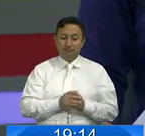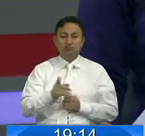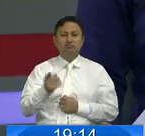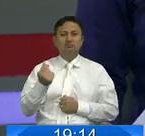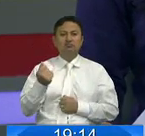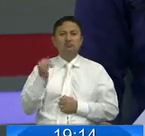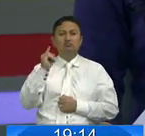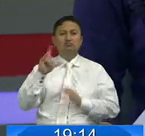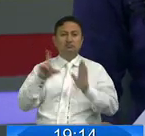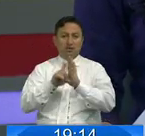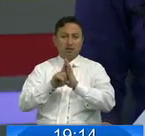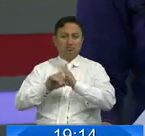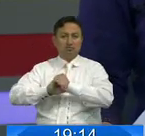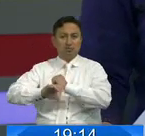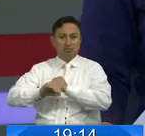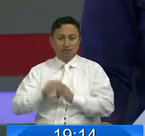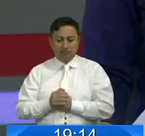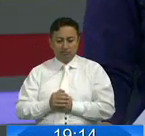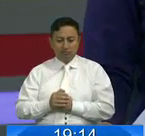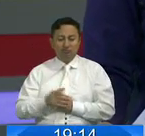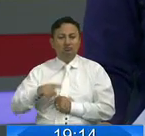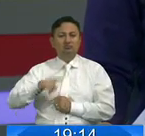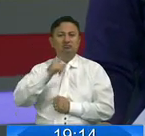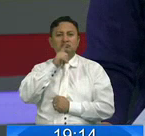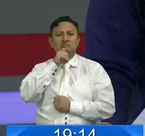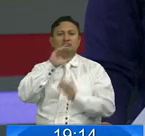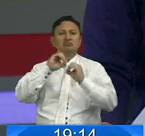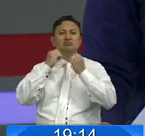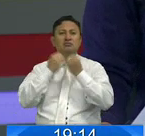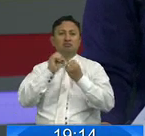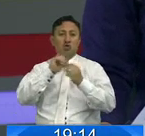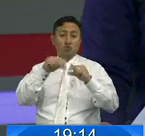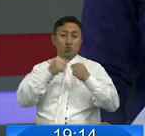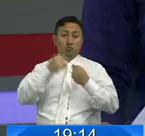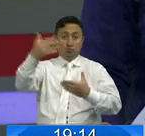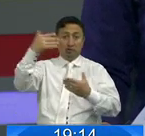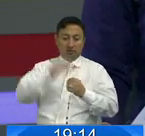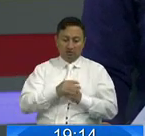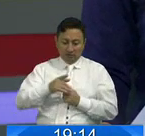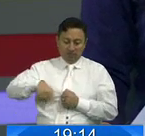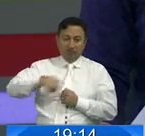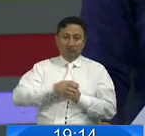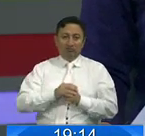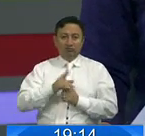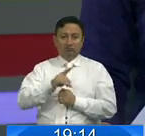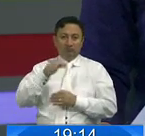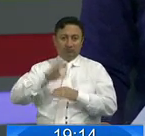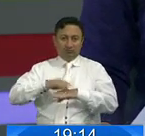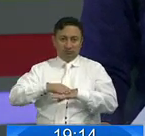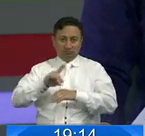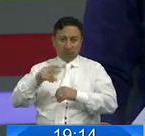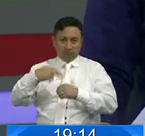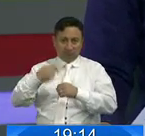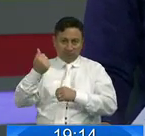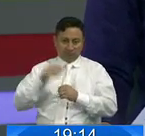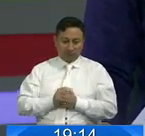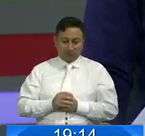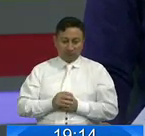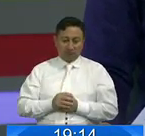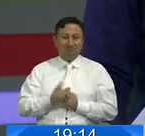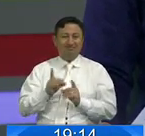en campañas electorales. No se reveló qué organizaciones o partidos políticos estarían involucrados, ni tampoco las